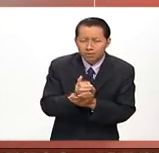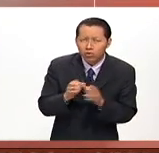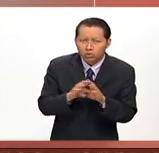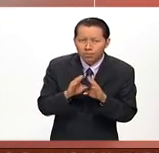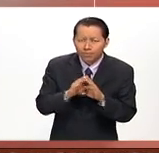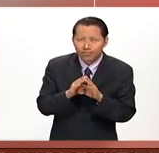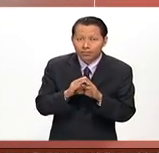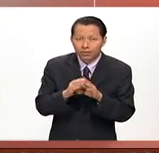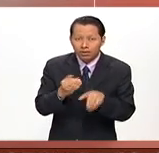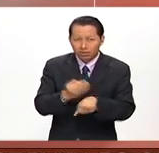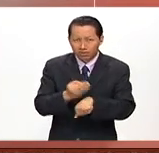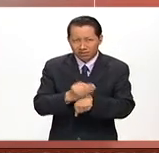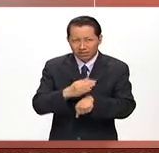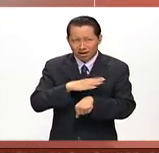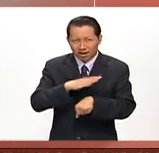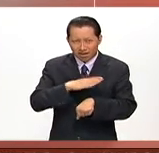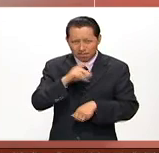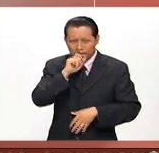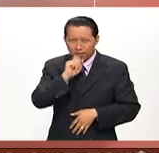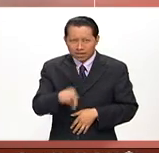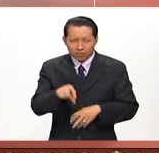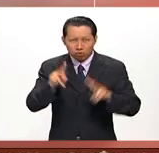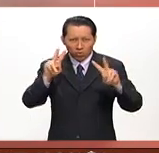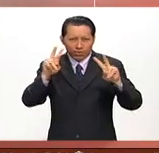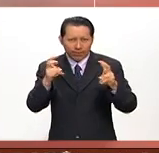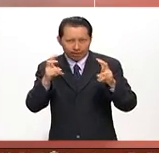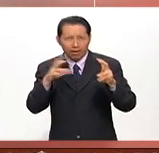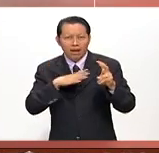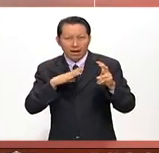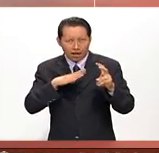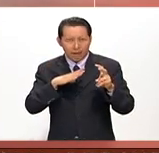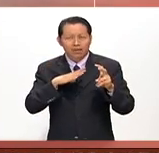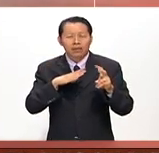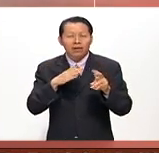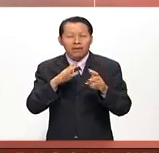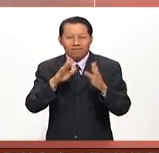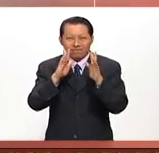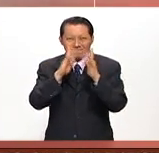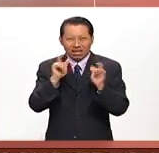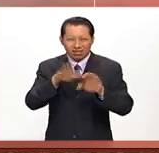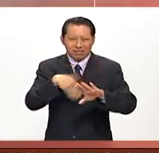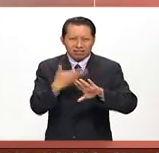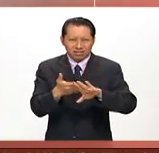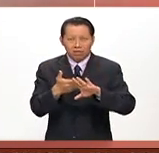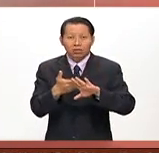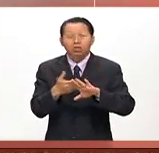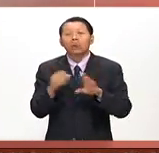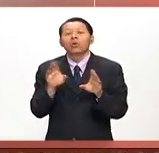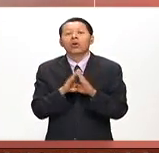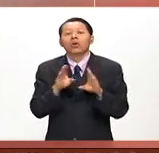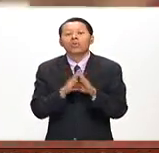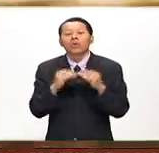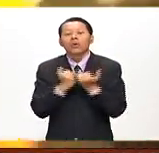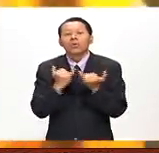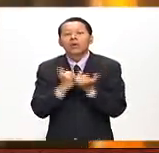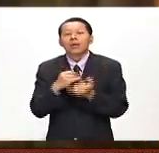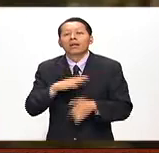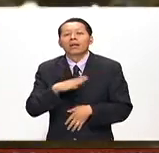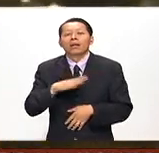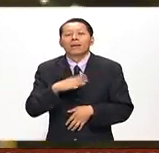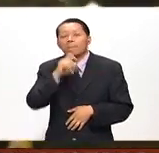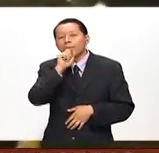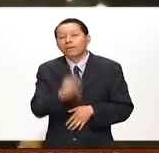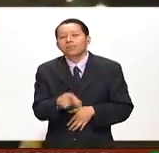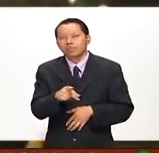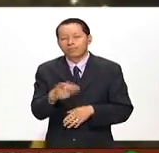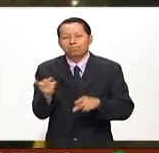este momento, el tema de los atentados en Francia, en estas últimas dos episodios que